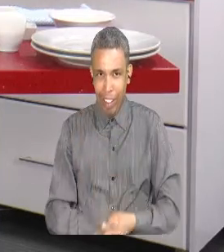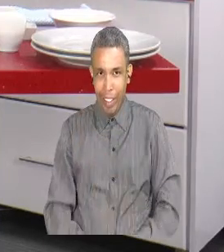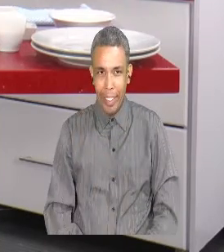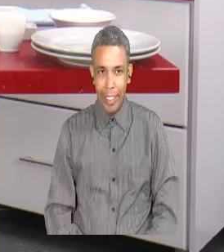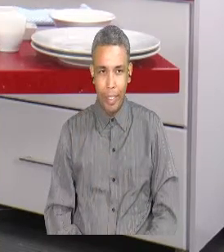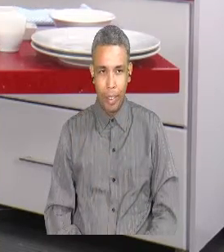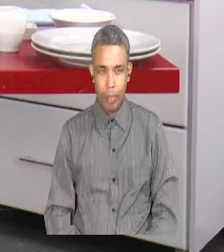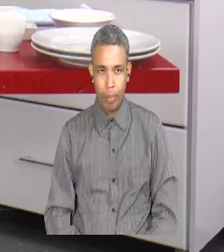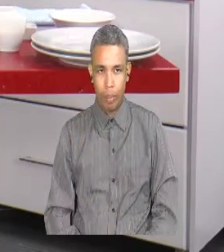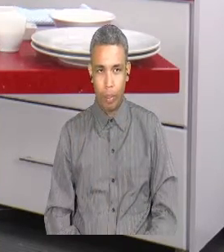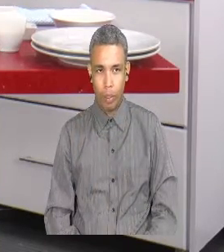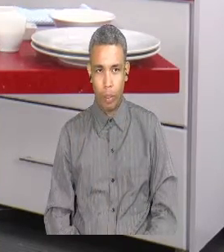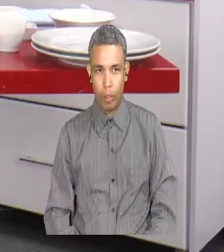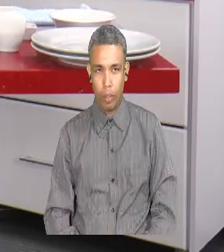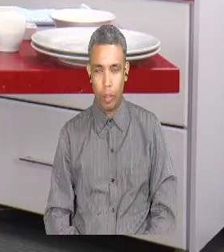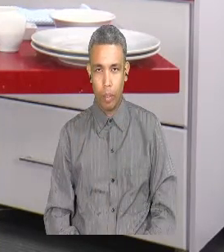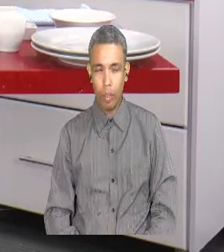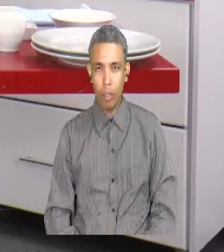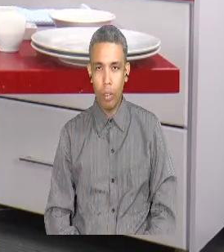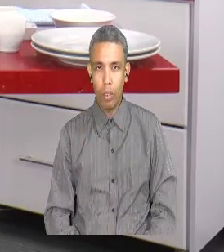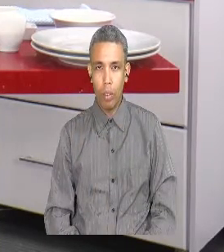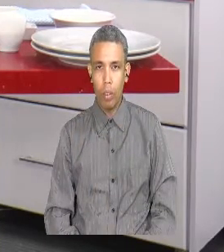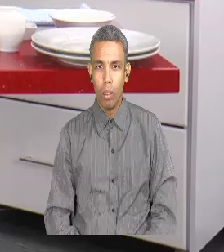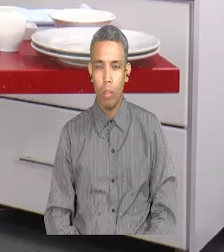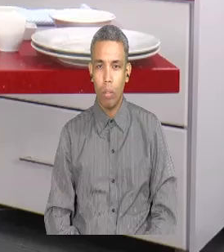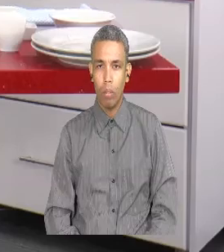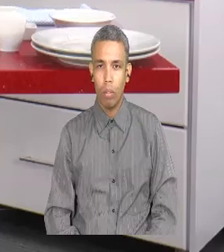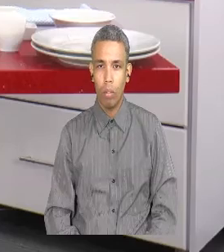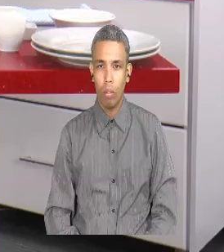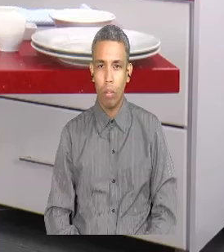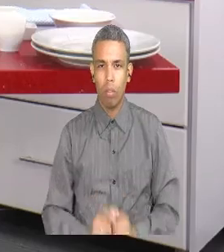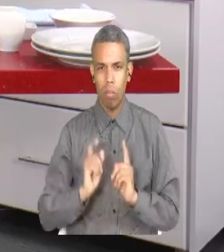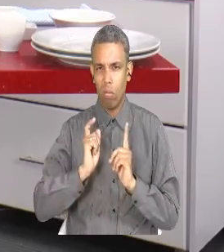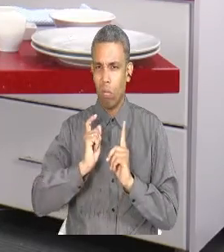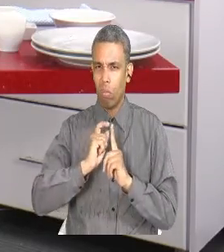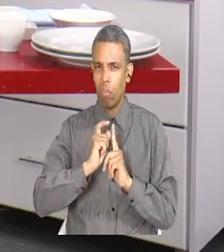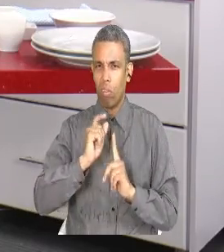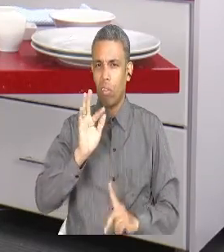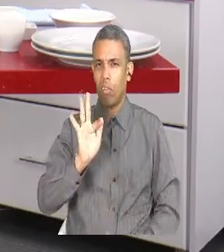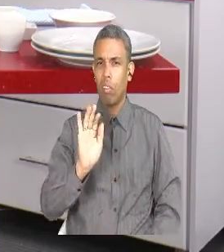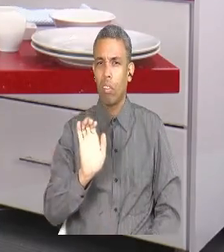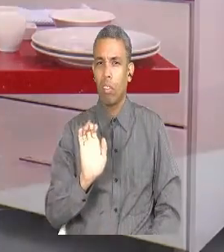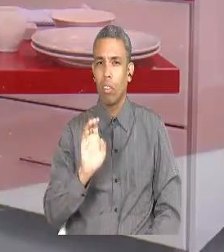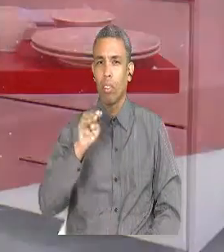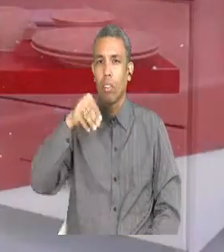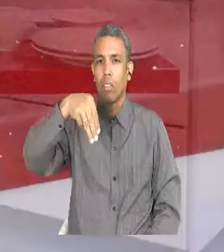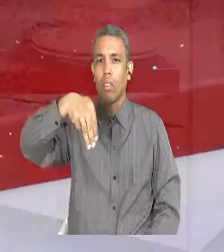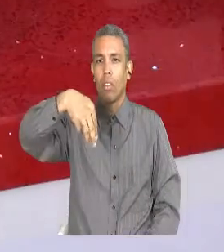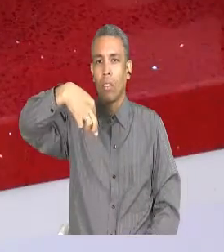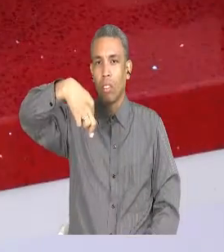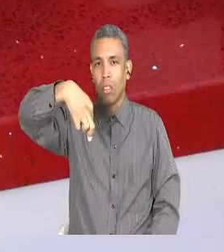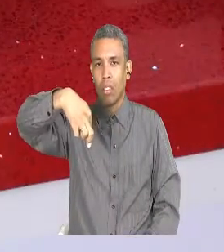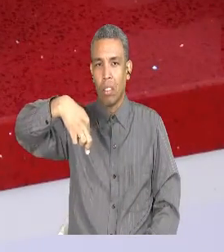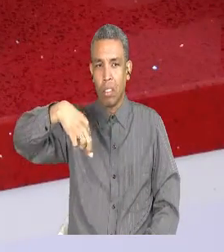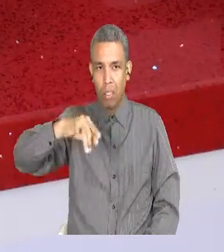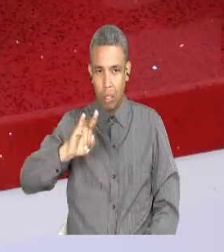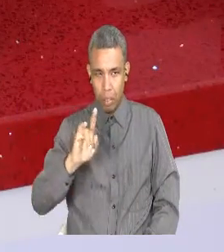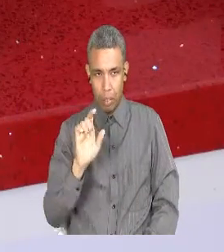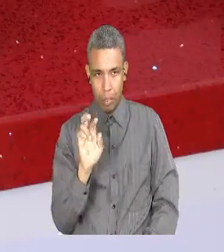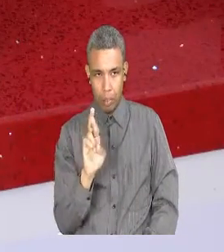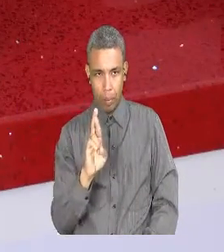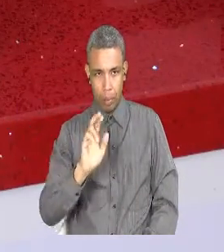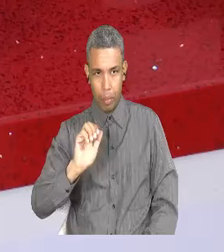témpura, caramba. El recetario ya lo dijo. Vamos a usar 100 gramos de harina. Ajá, ¿que equivalen a cuántas cucharadas? Exactamente